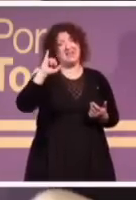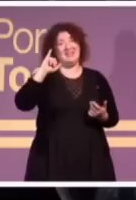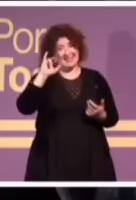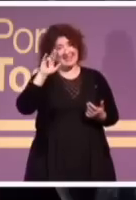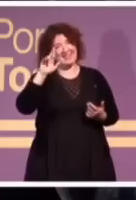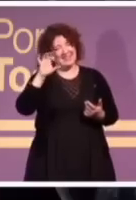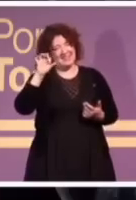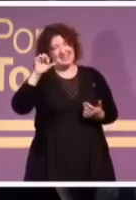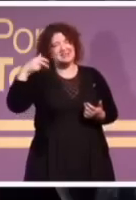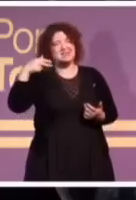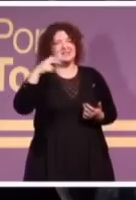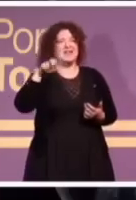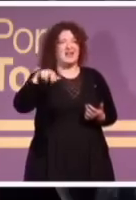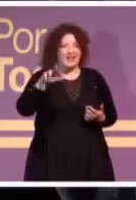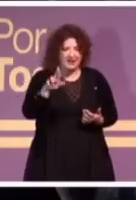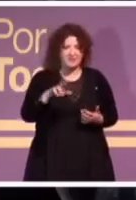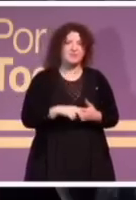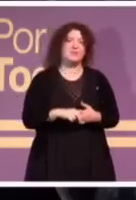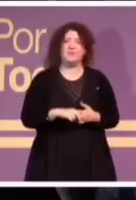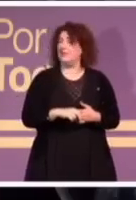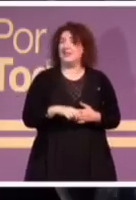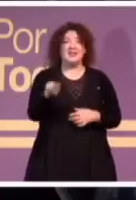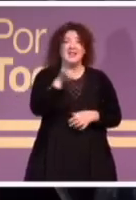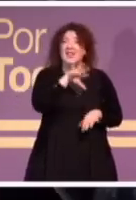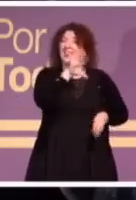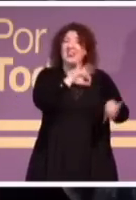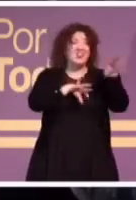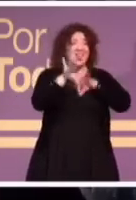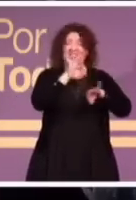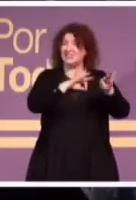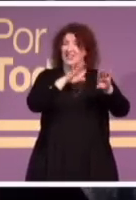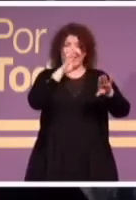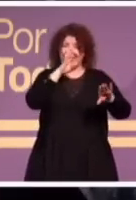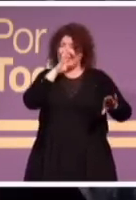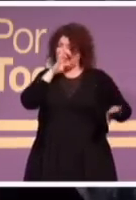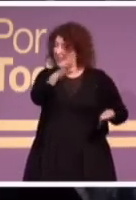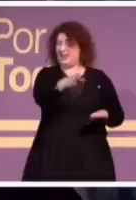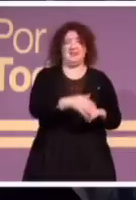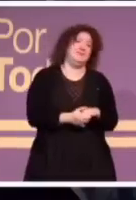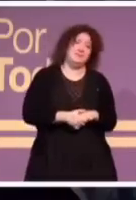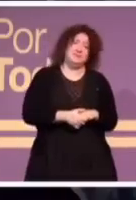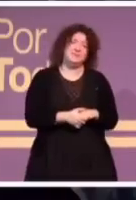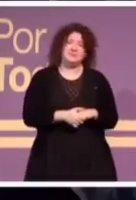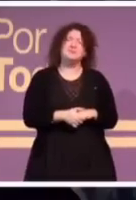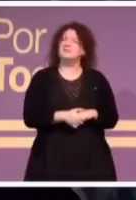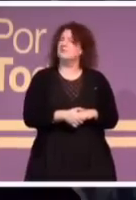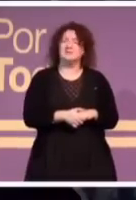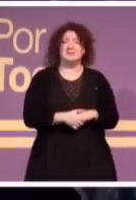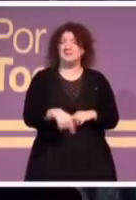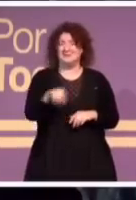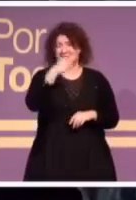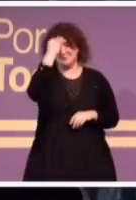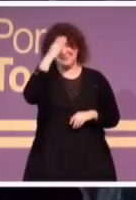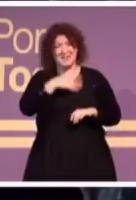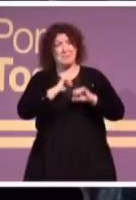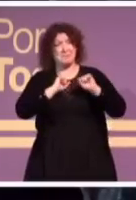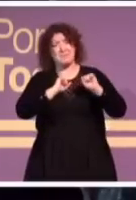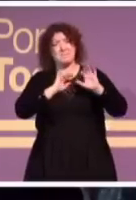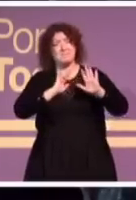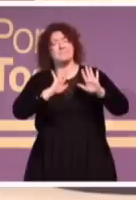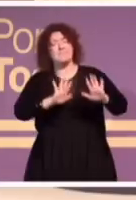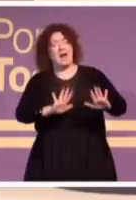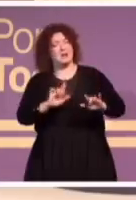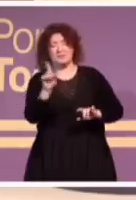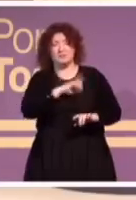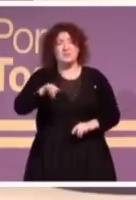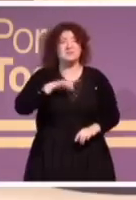Porque es una decisión política de nuestros adversarios. Y no van a parar. Y cuando lo denunciamos,